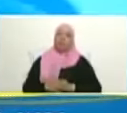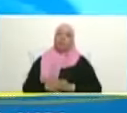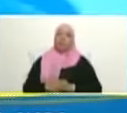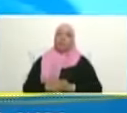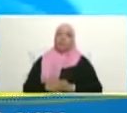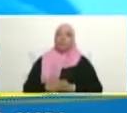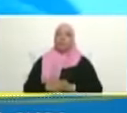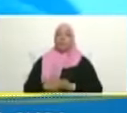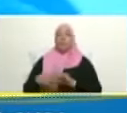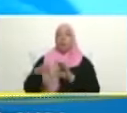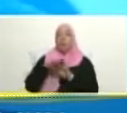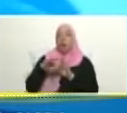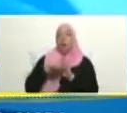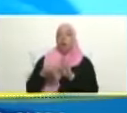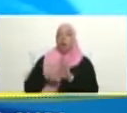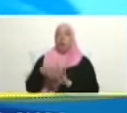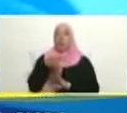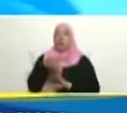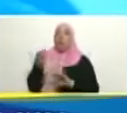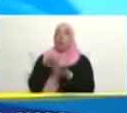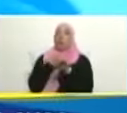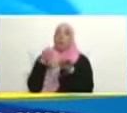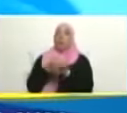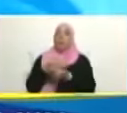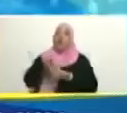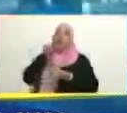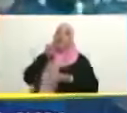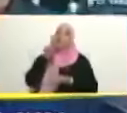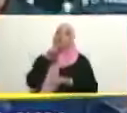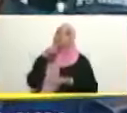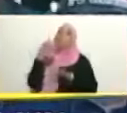total y absoluto, y se cumplan las normas.